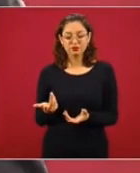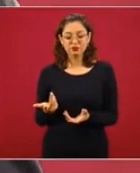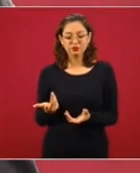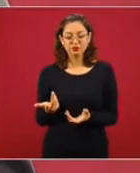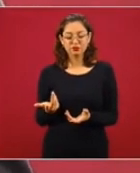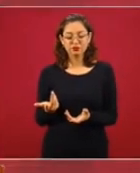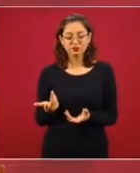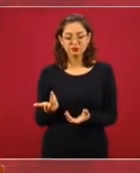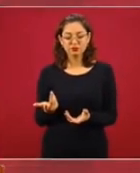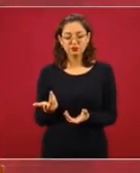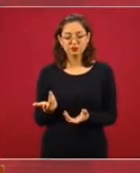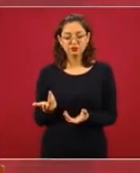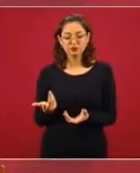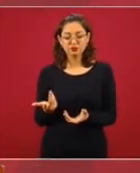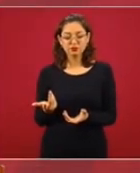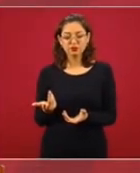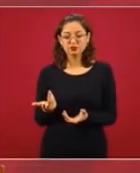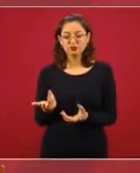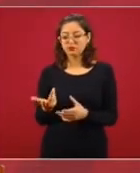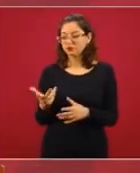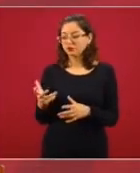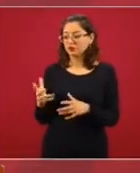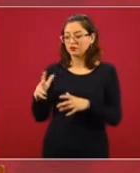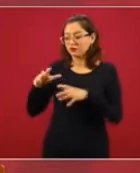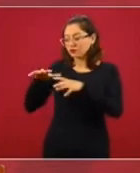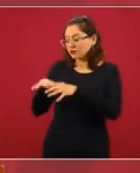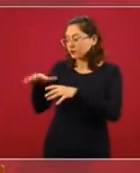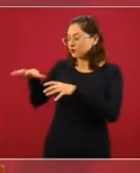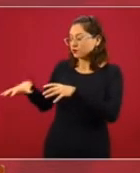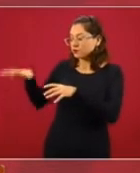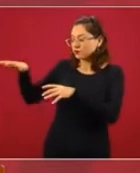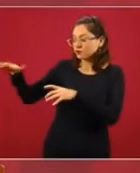a las reservas naturales,